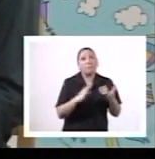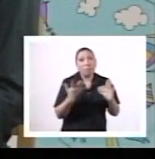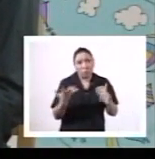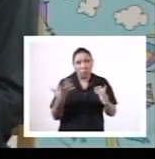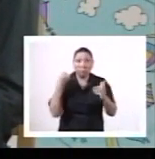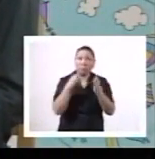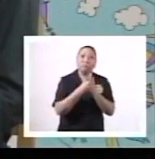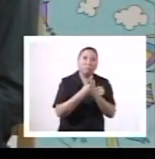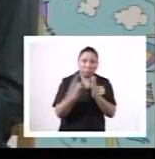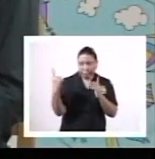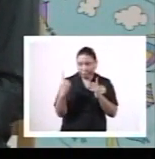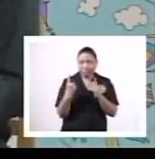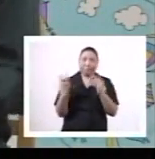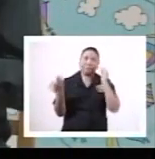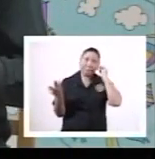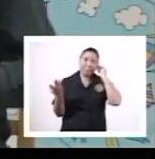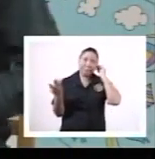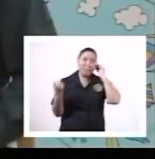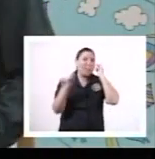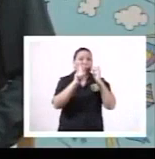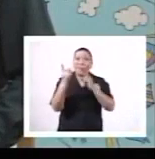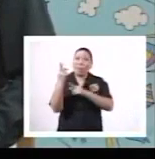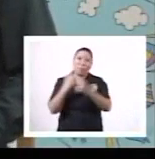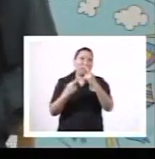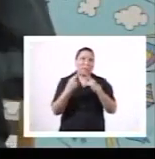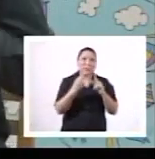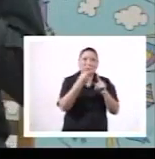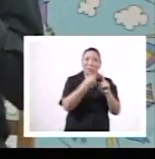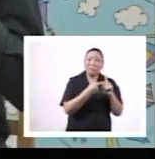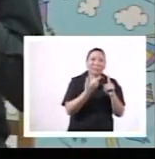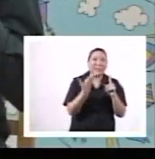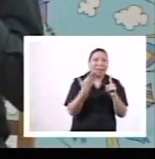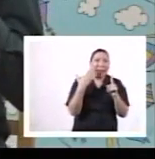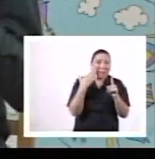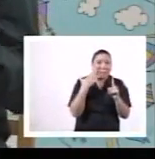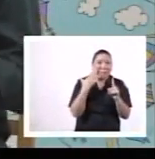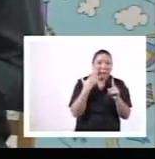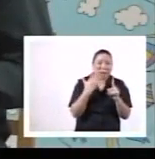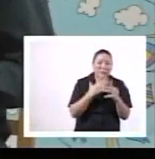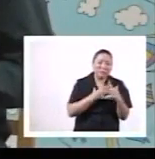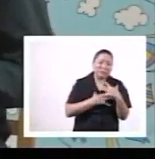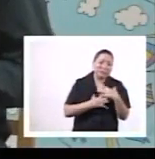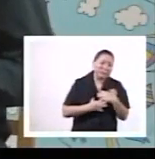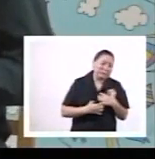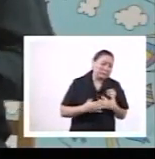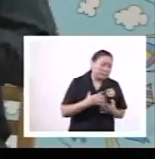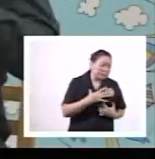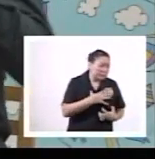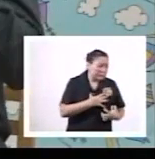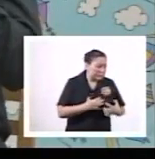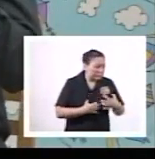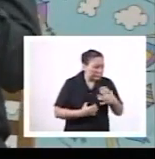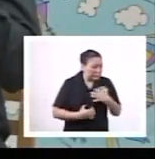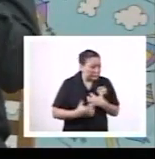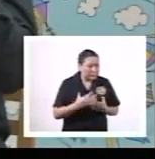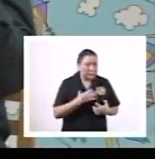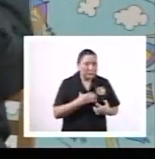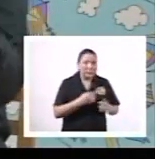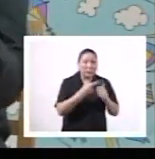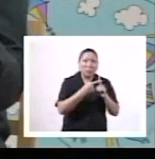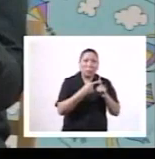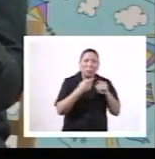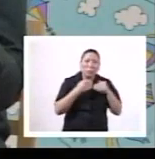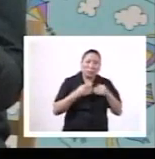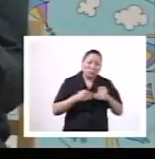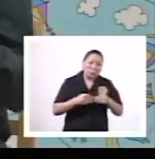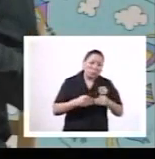un accidente y no regresó a casa. La señora se puso muy triste y durante mucho tiempo